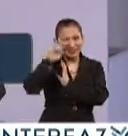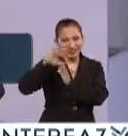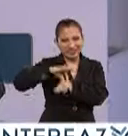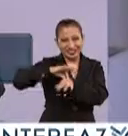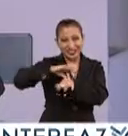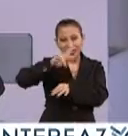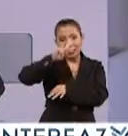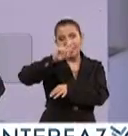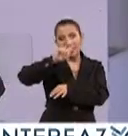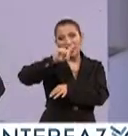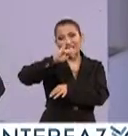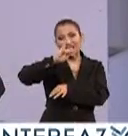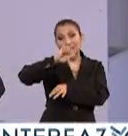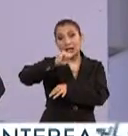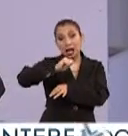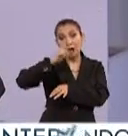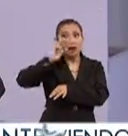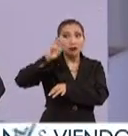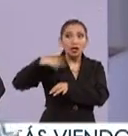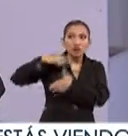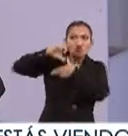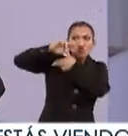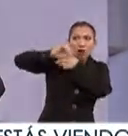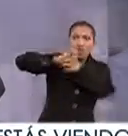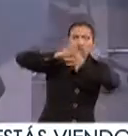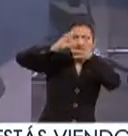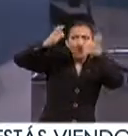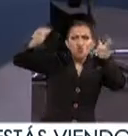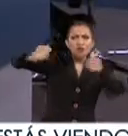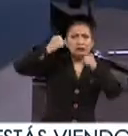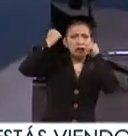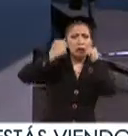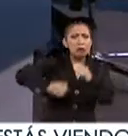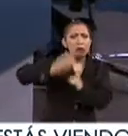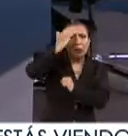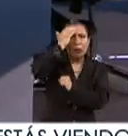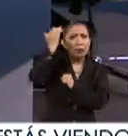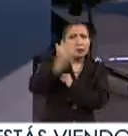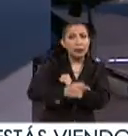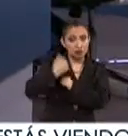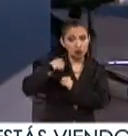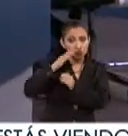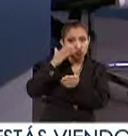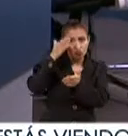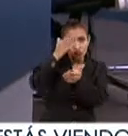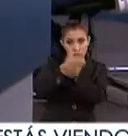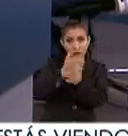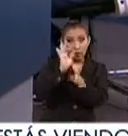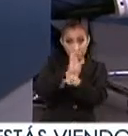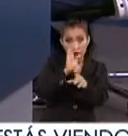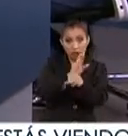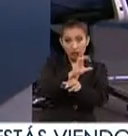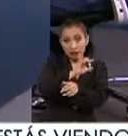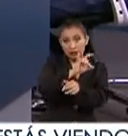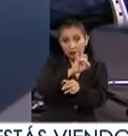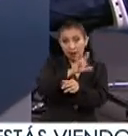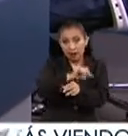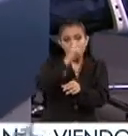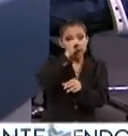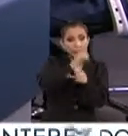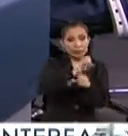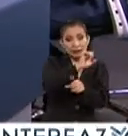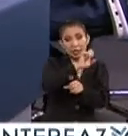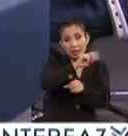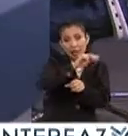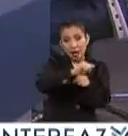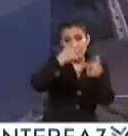en Patricia. Sí. Patricia esperamos que fuera una tragedia tremenda. Sí, nosotros estuvimos precisamente con Protección Civil, con la Secretaría de la Defensa,